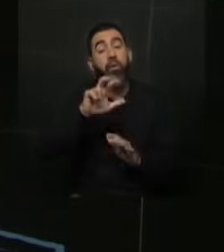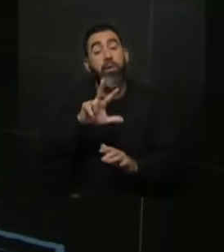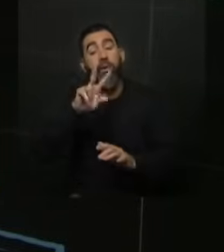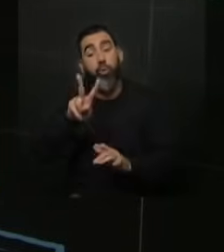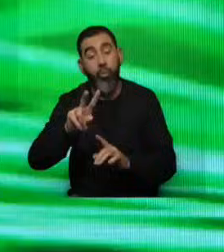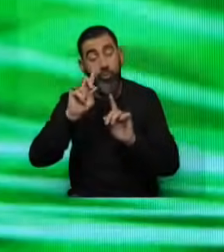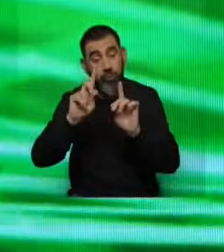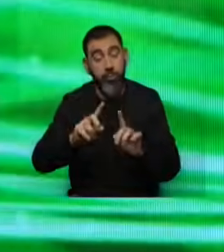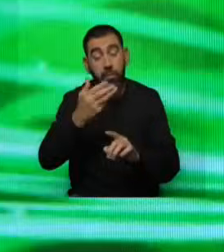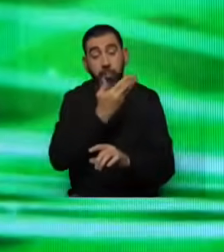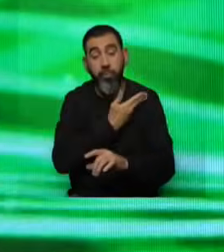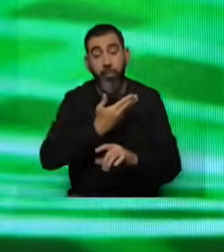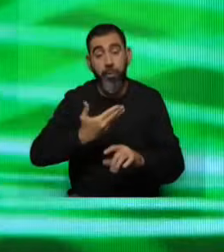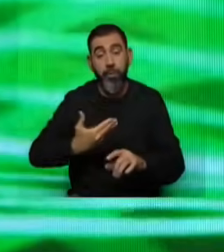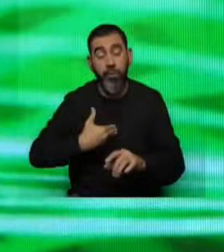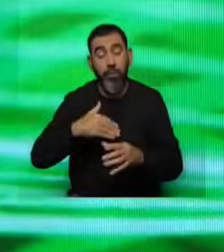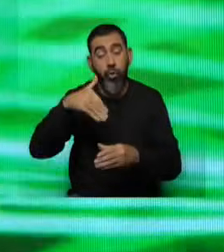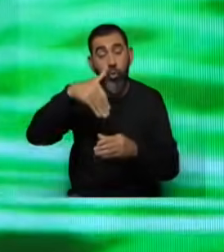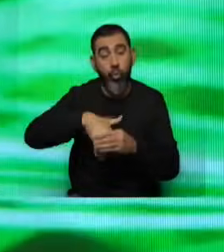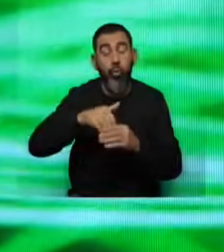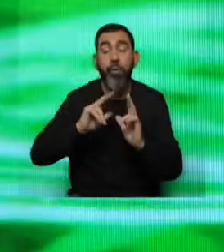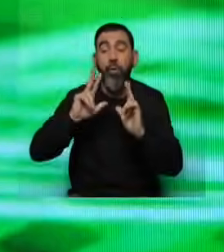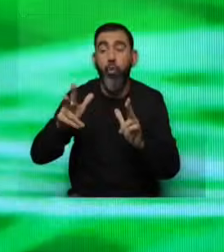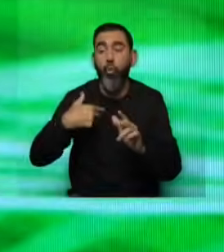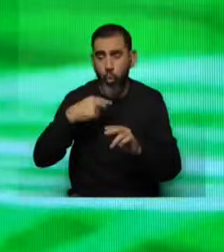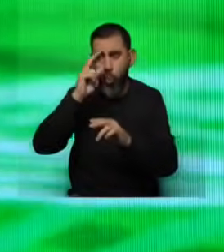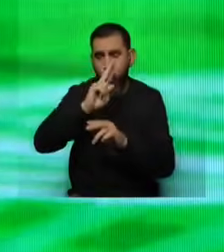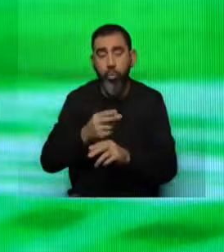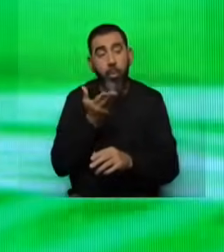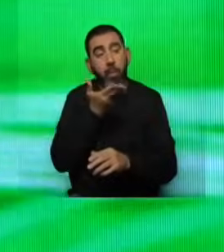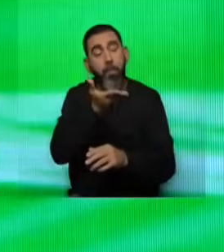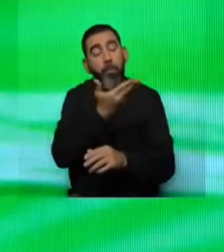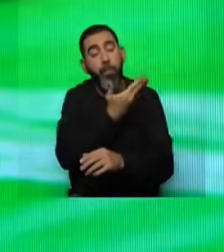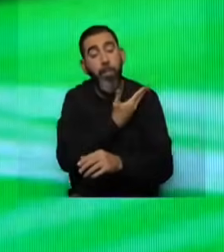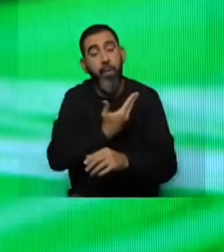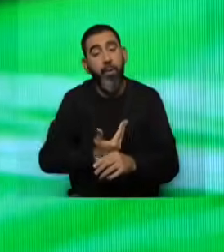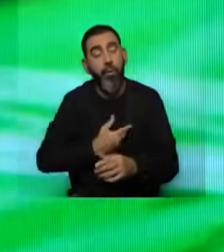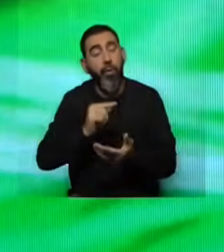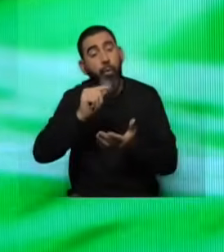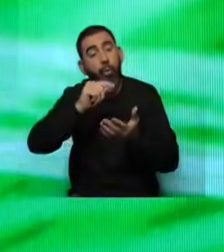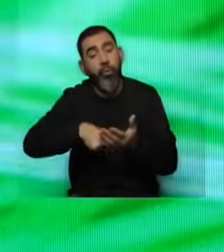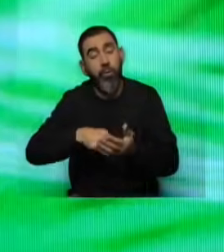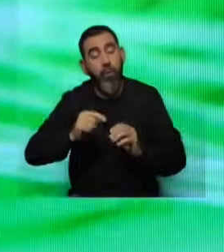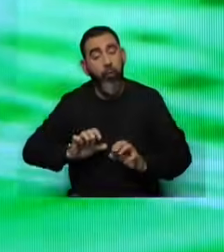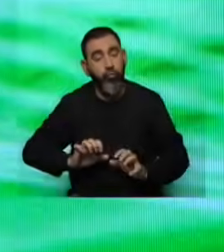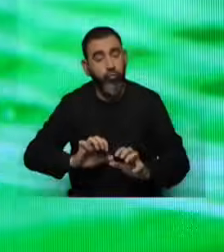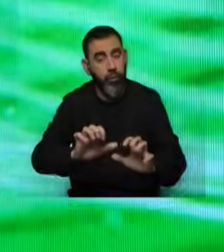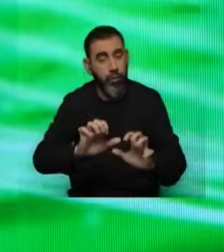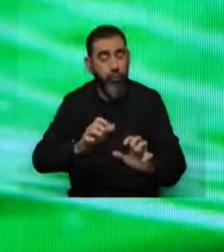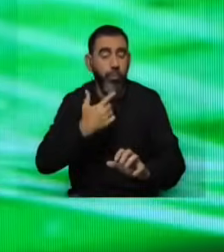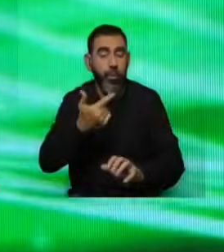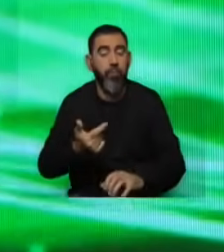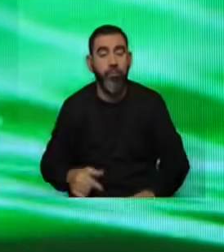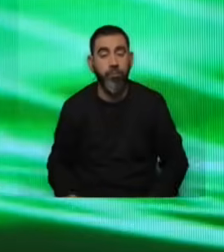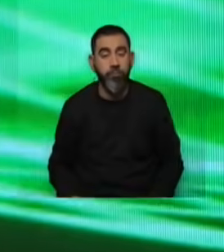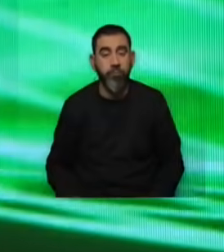incluso el presidente de la corte electoral dijo que lo va a utilizar para pedirle al poder ejecutivo la posibilidad de contratar recursos humanos y y lo